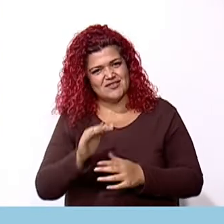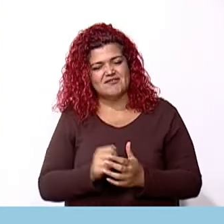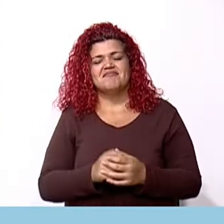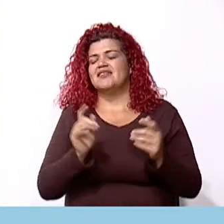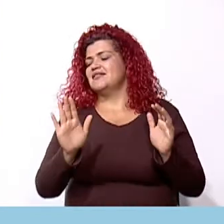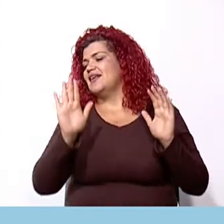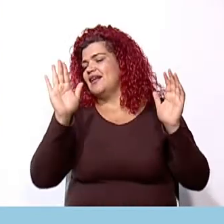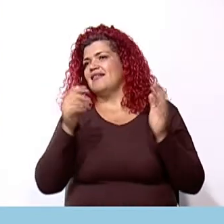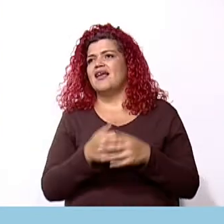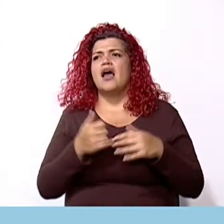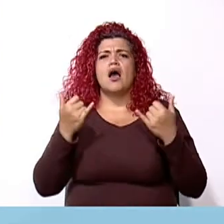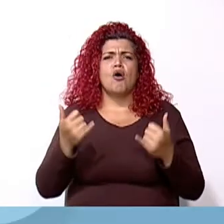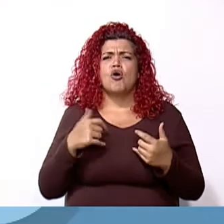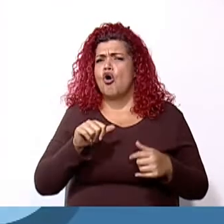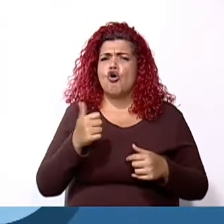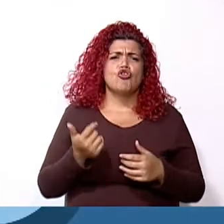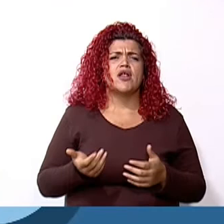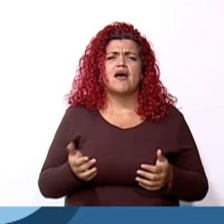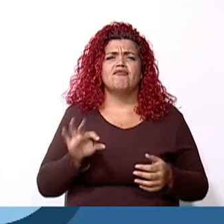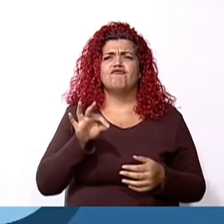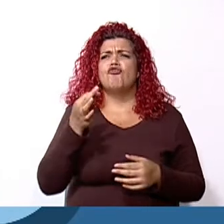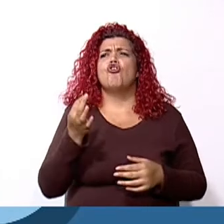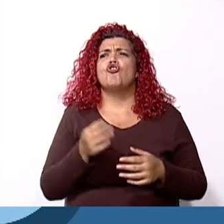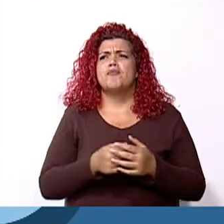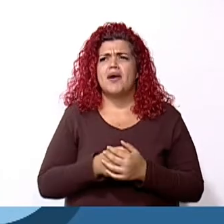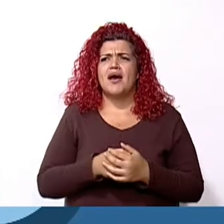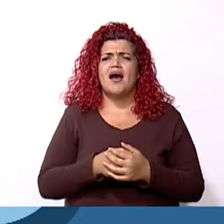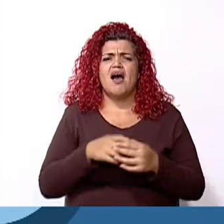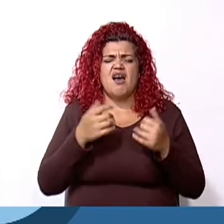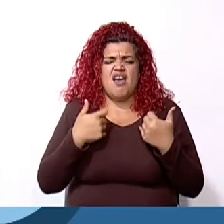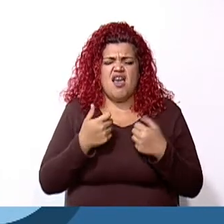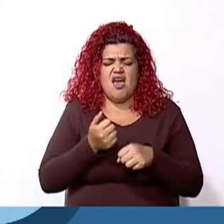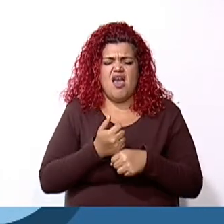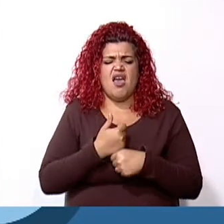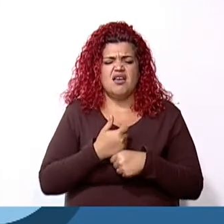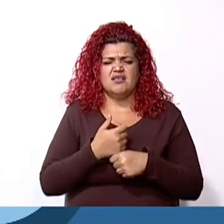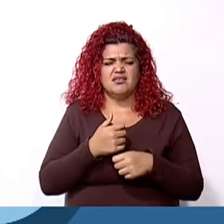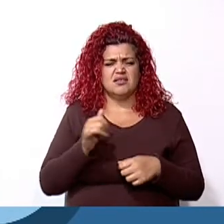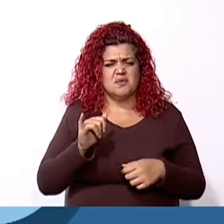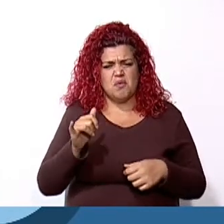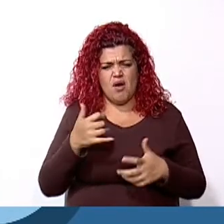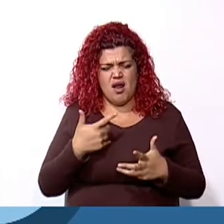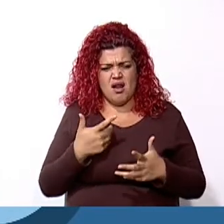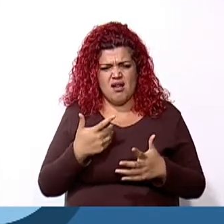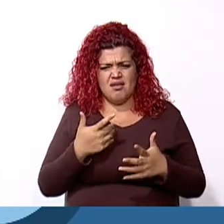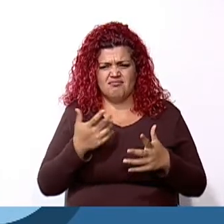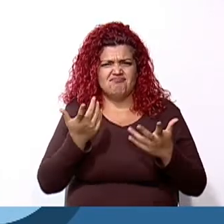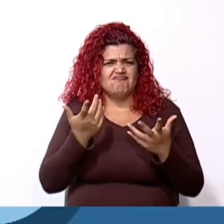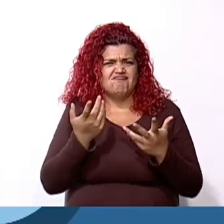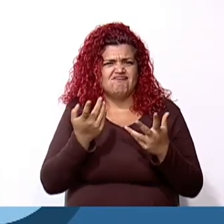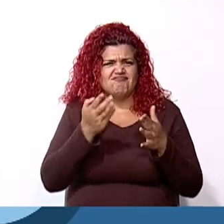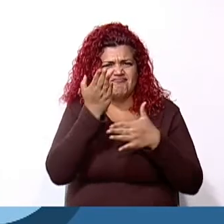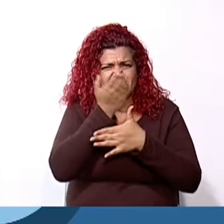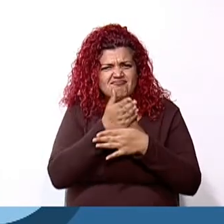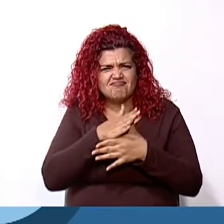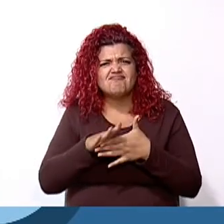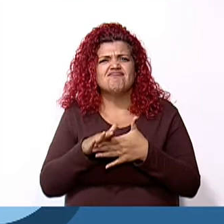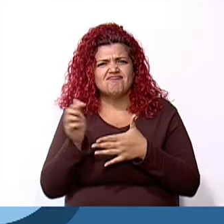Ahora veremos otra forma de hacerlo mediante un algoritmo que